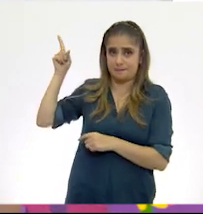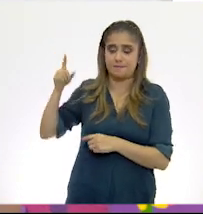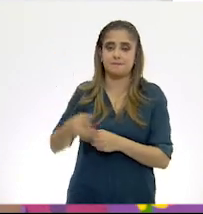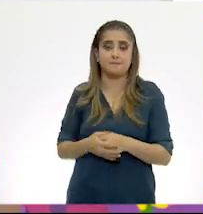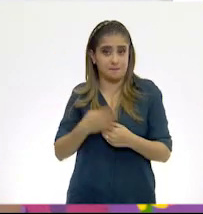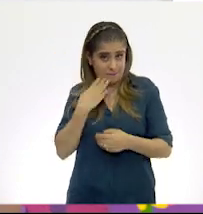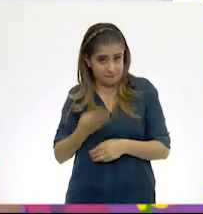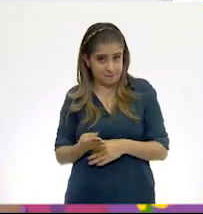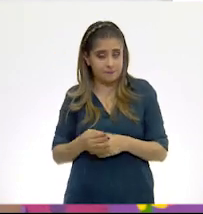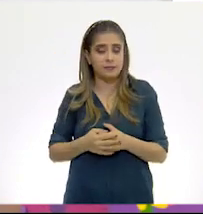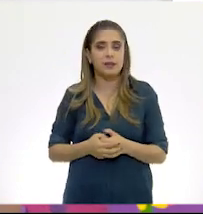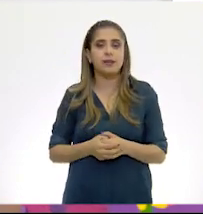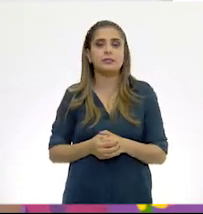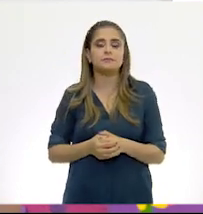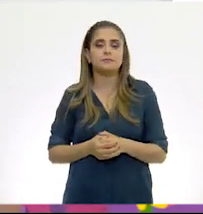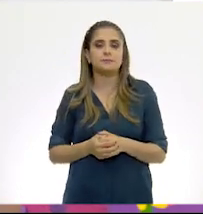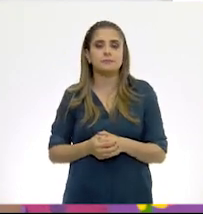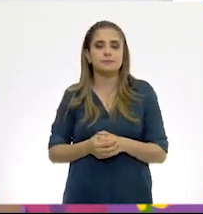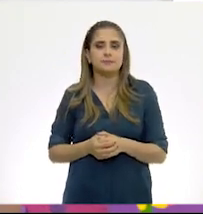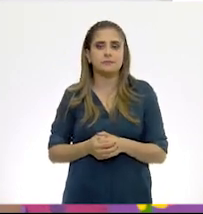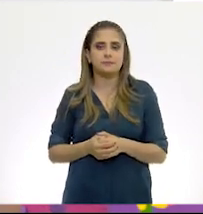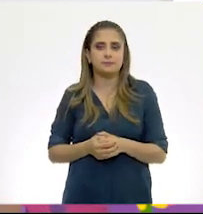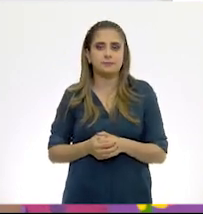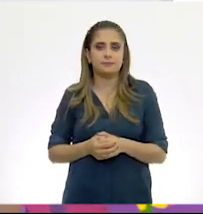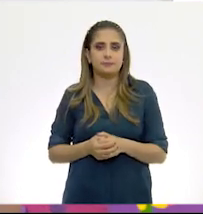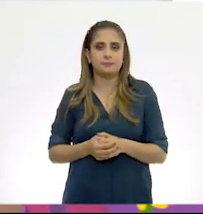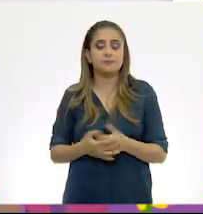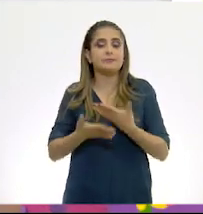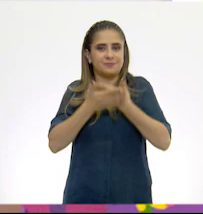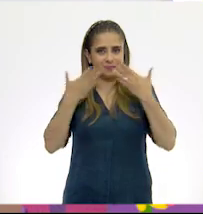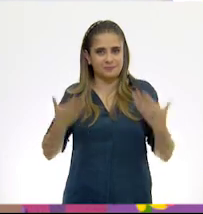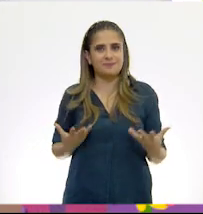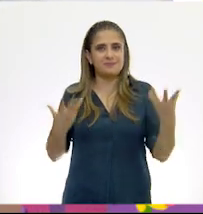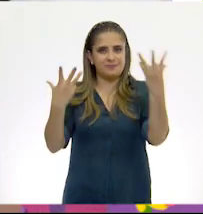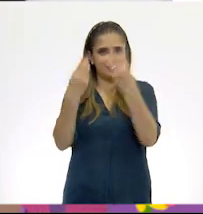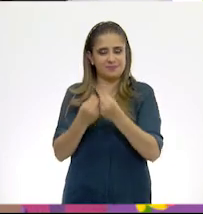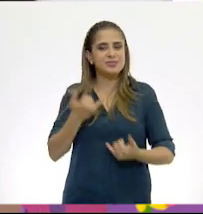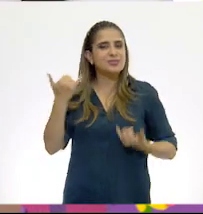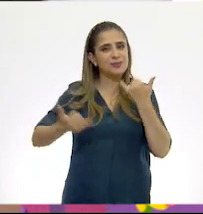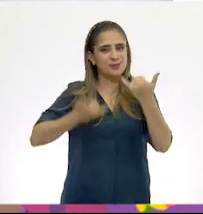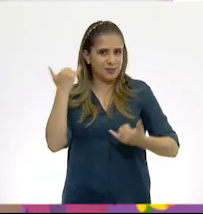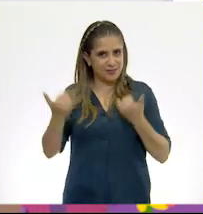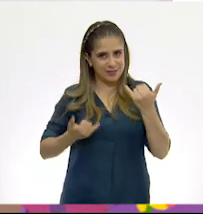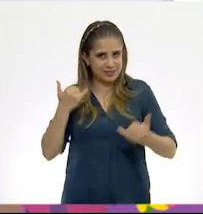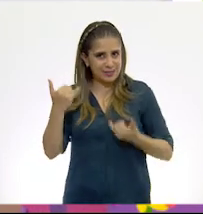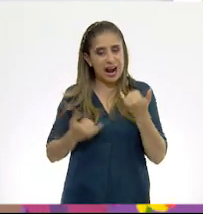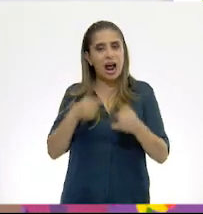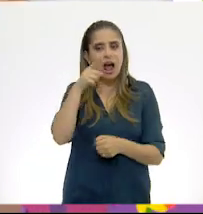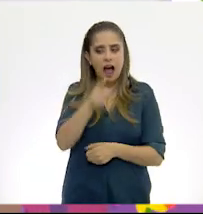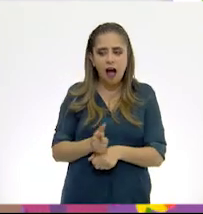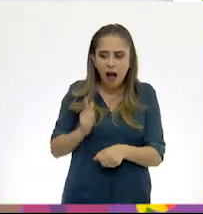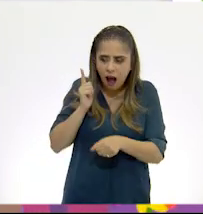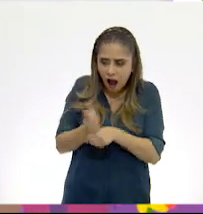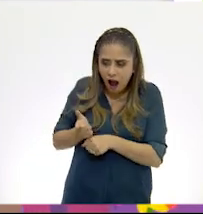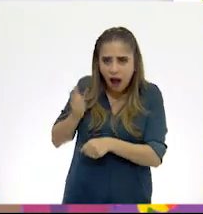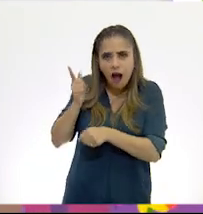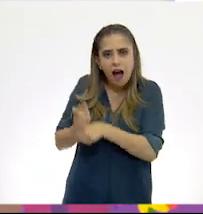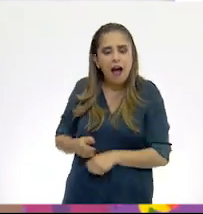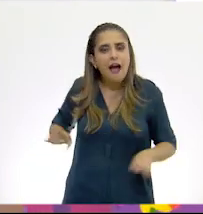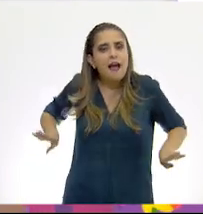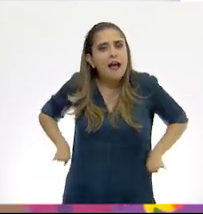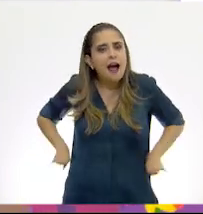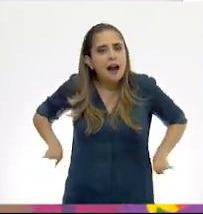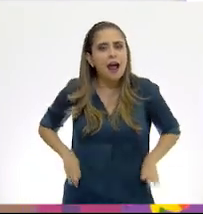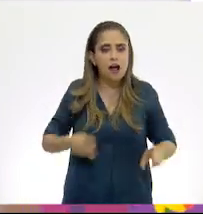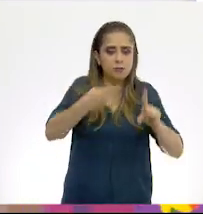bien. Entonces, ahora, ¿qué vamos a hacer? Vamos a jugar para que identifiquemos las características de